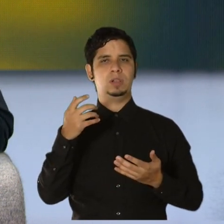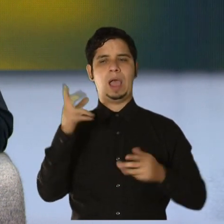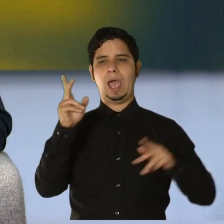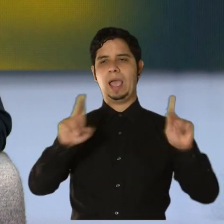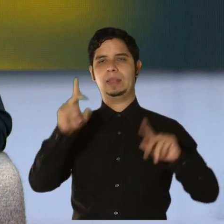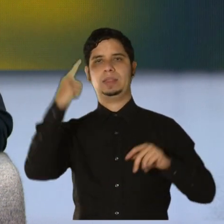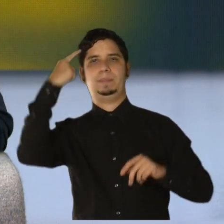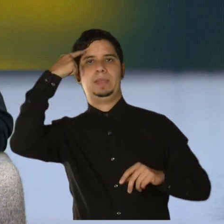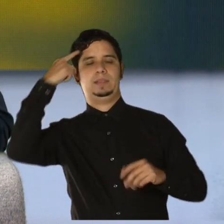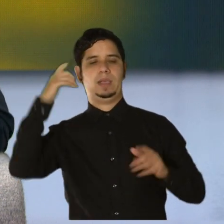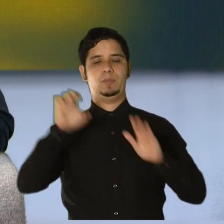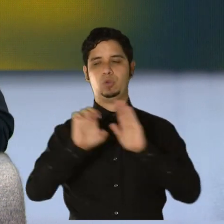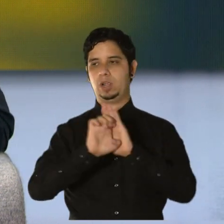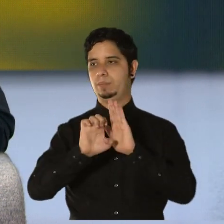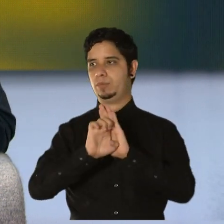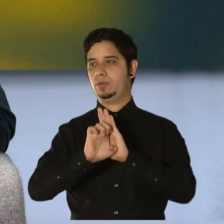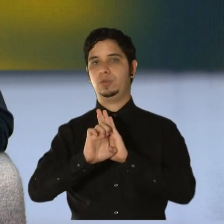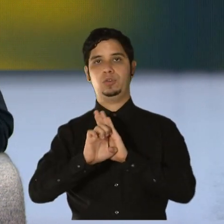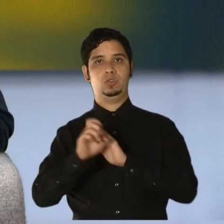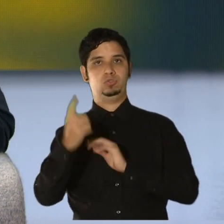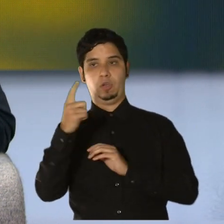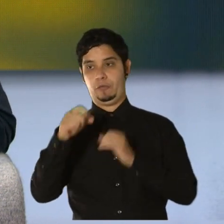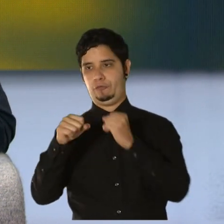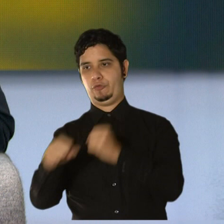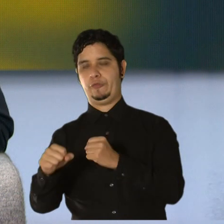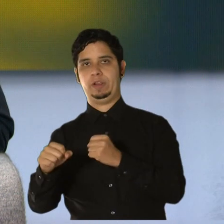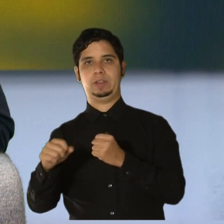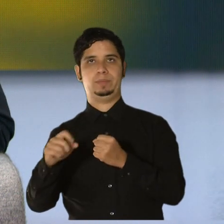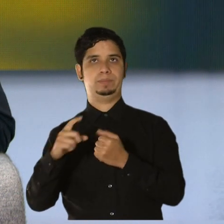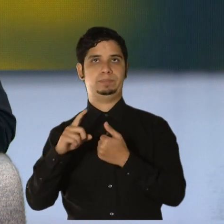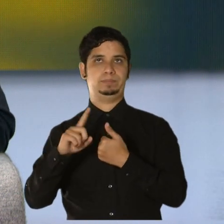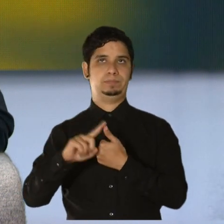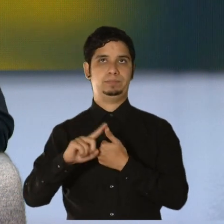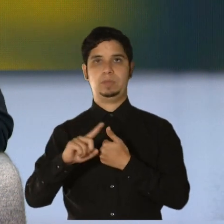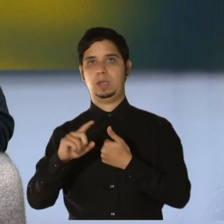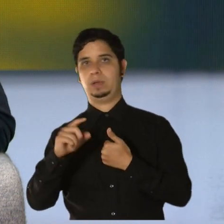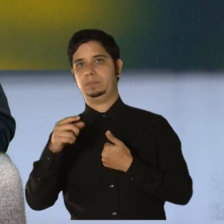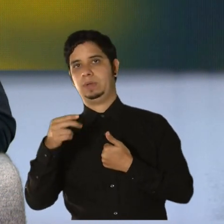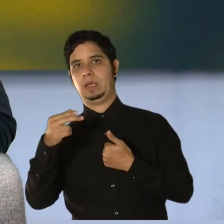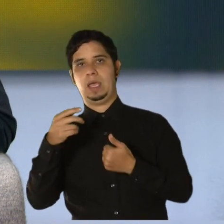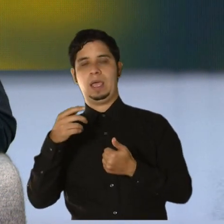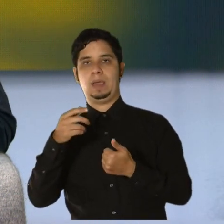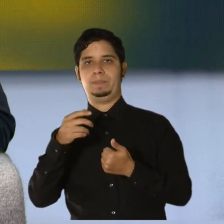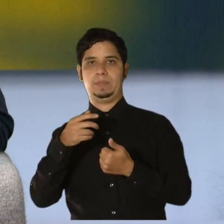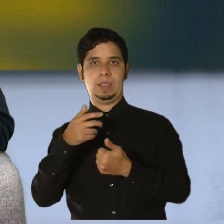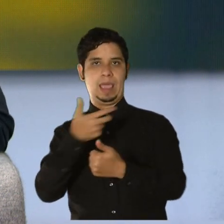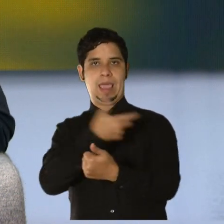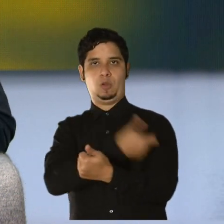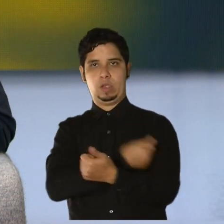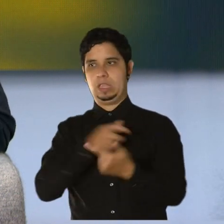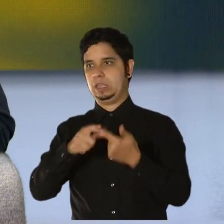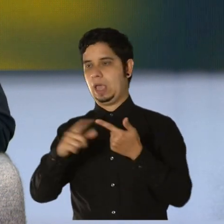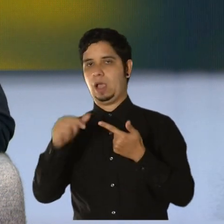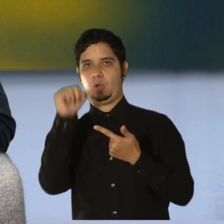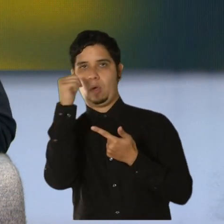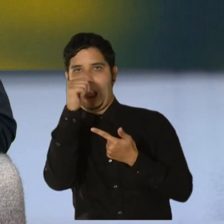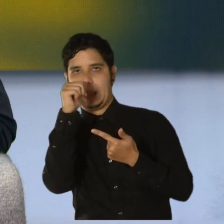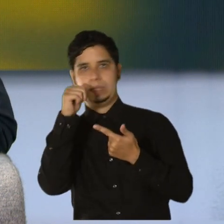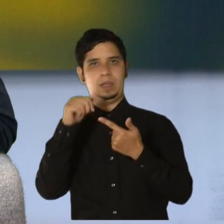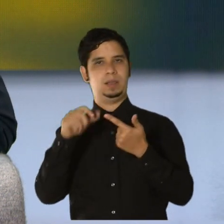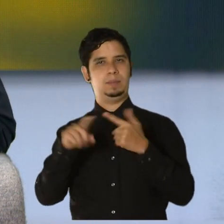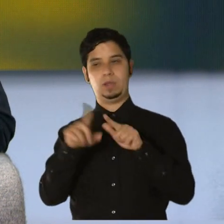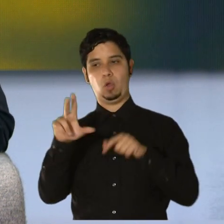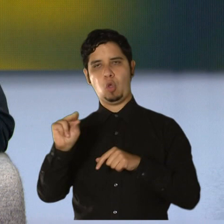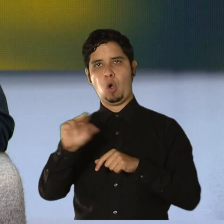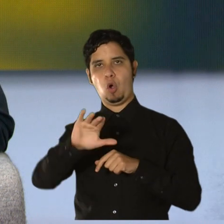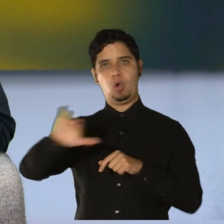pensamos solamente en las sustancias fuertes, ¿verdad? Pensamos solamente en heroína, cocaína, y no, podemos también tomar en